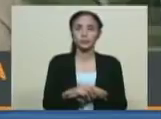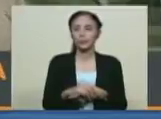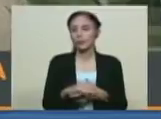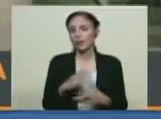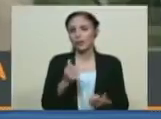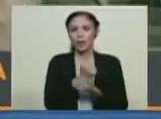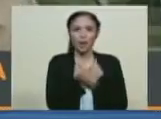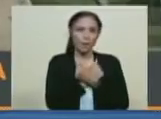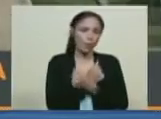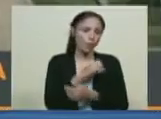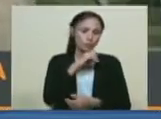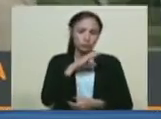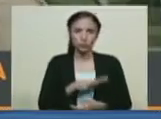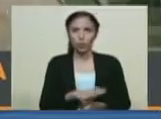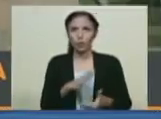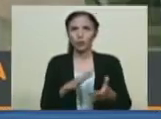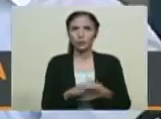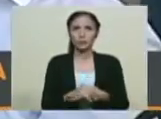estratégica, histórica.